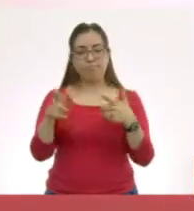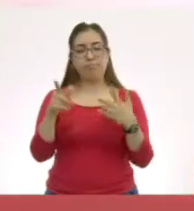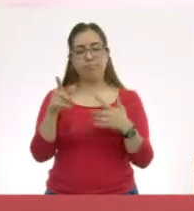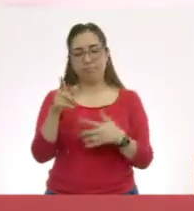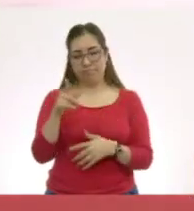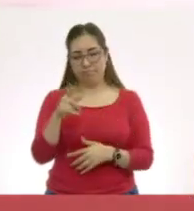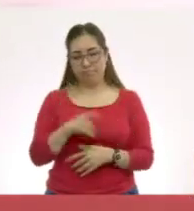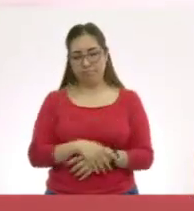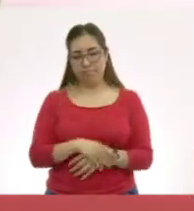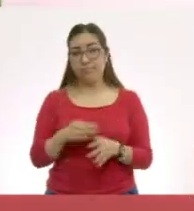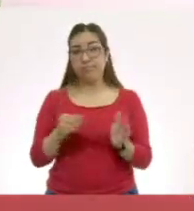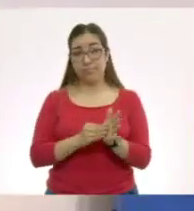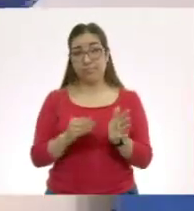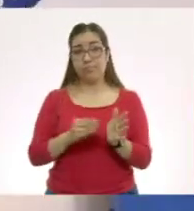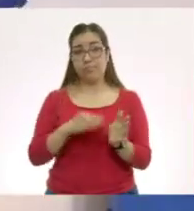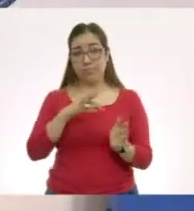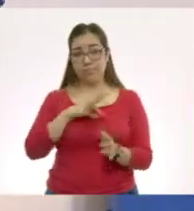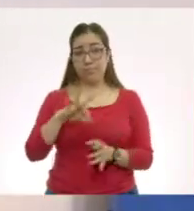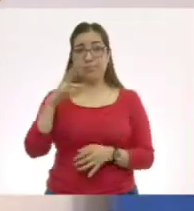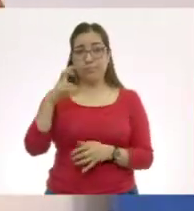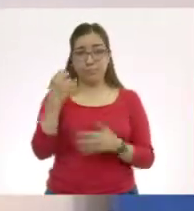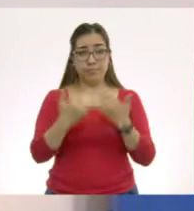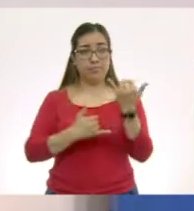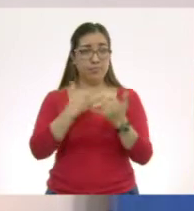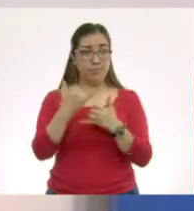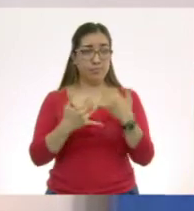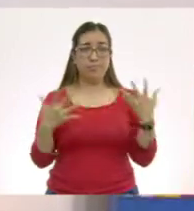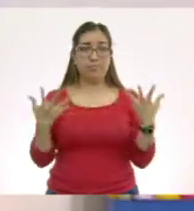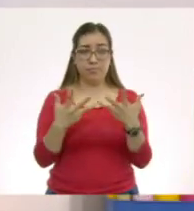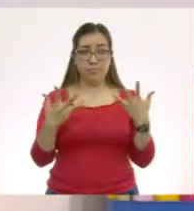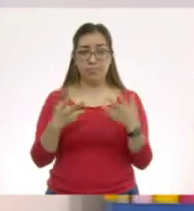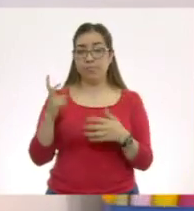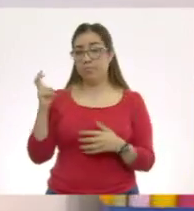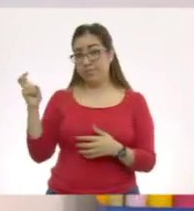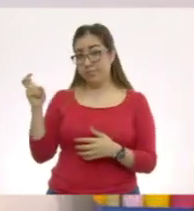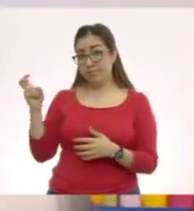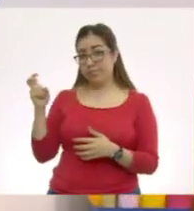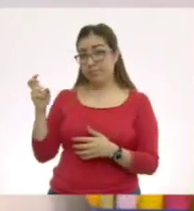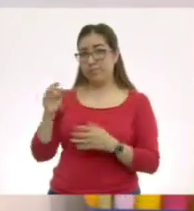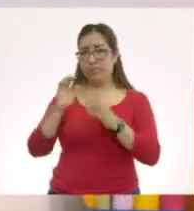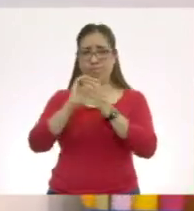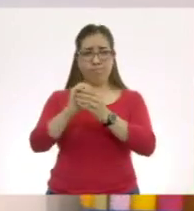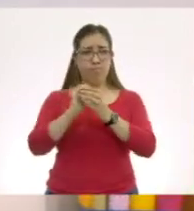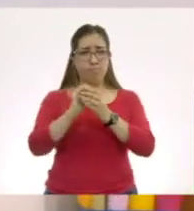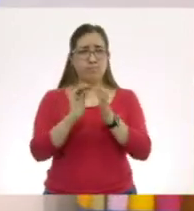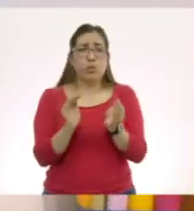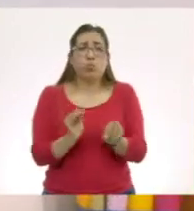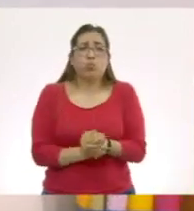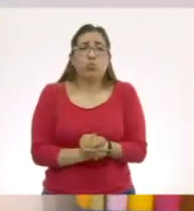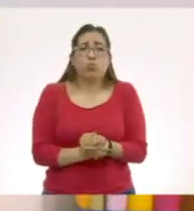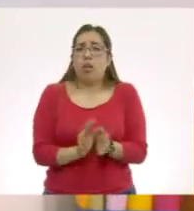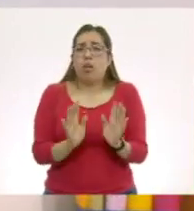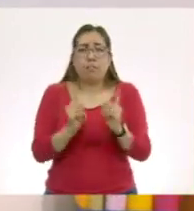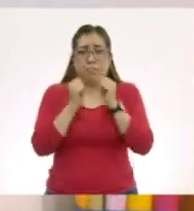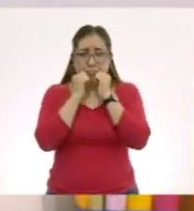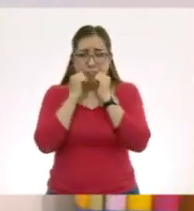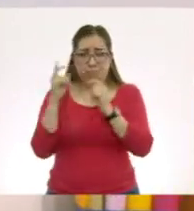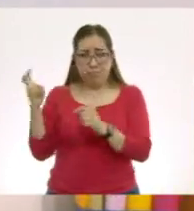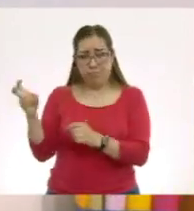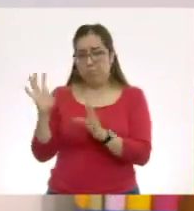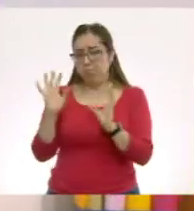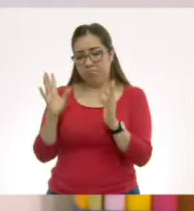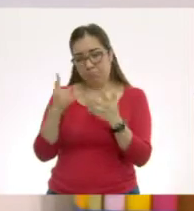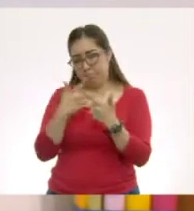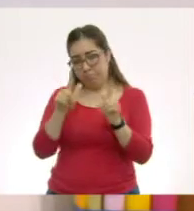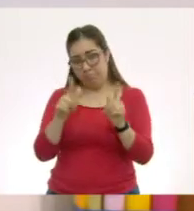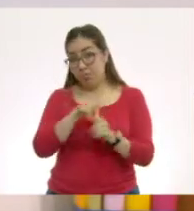realizar este juego utilizando en casa, unos dados. Pueden ser chiquitos, no tan grandes como estos. Y